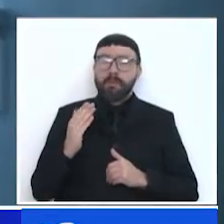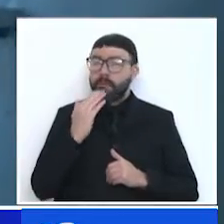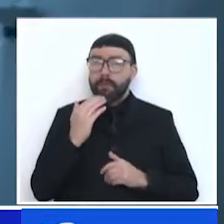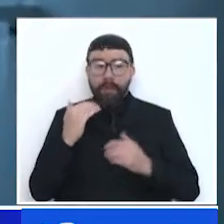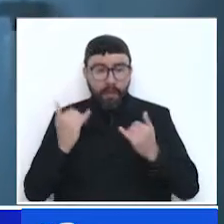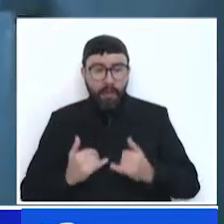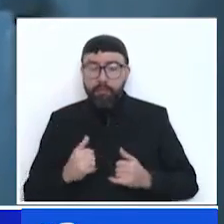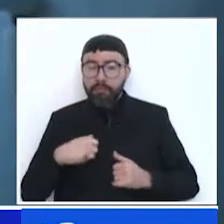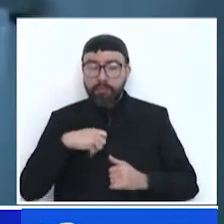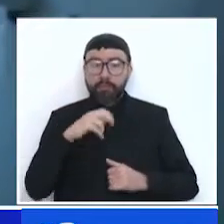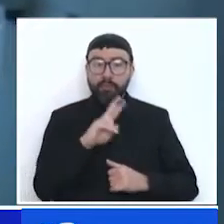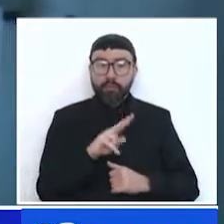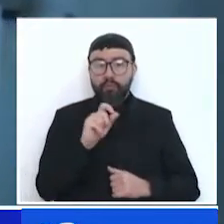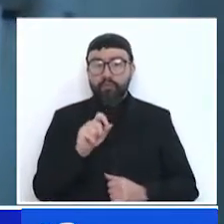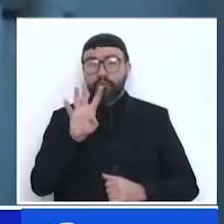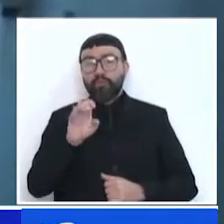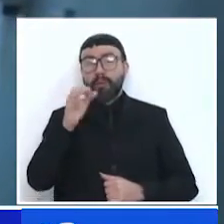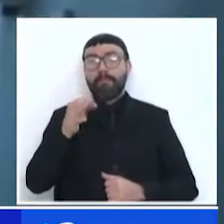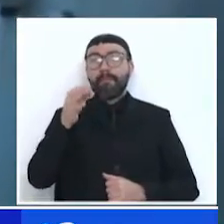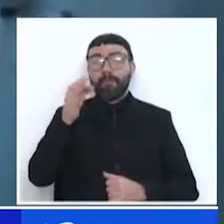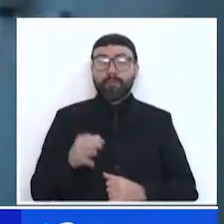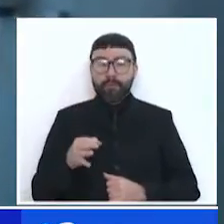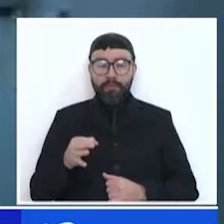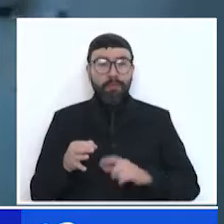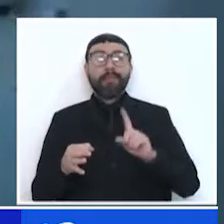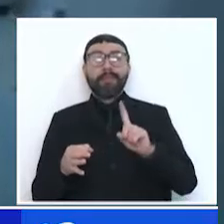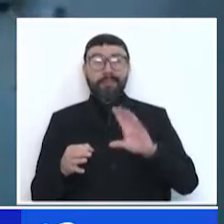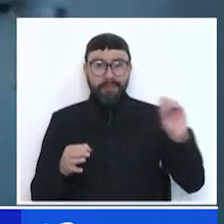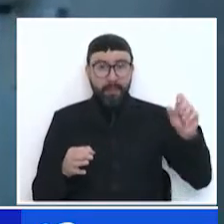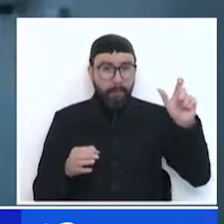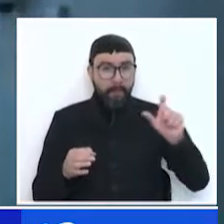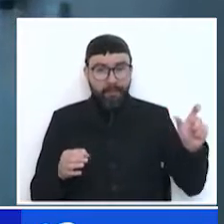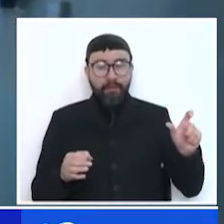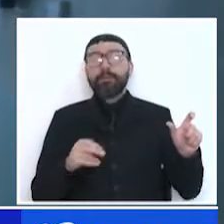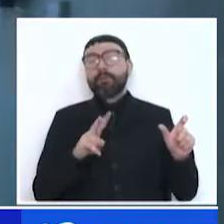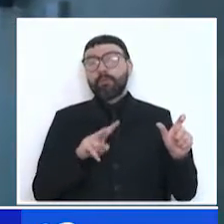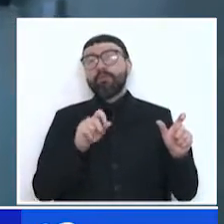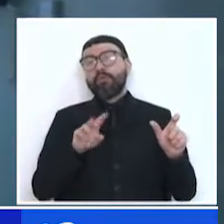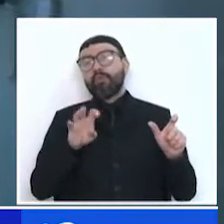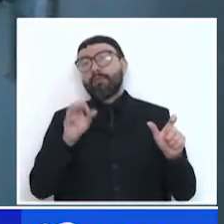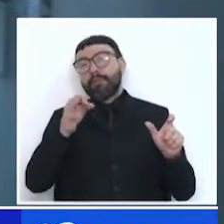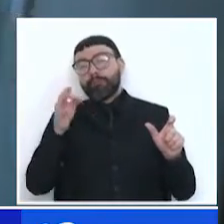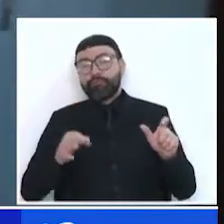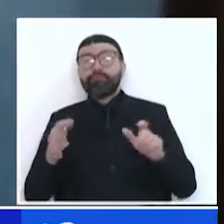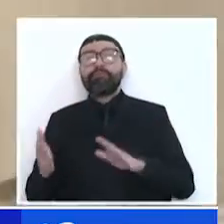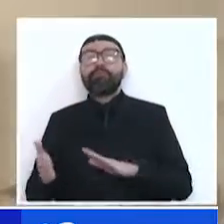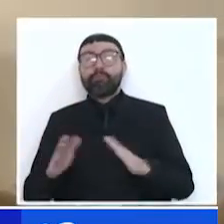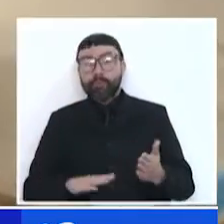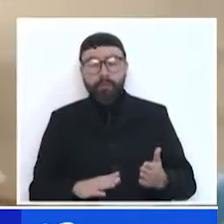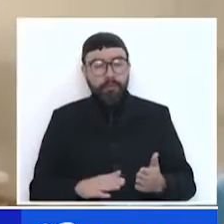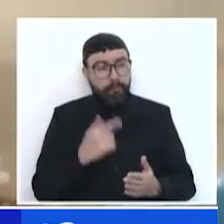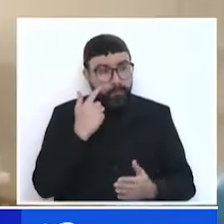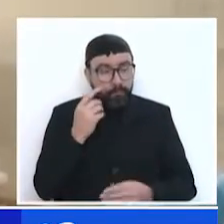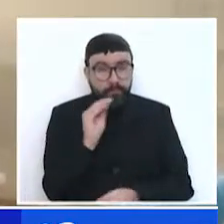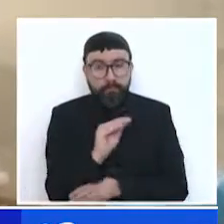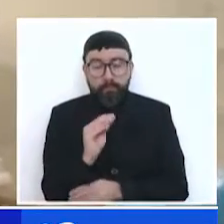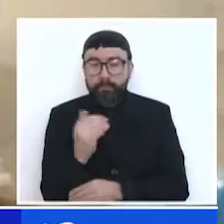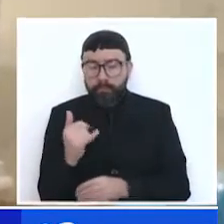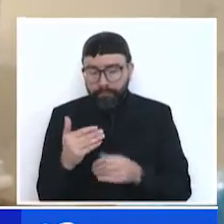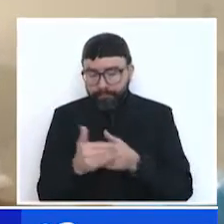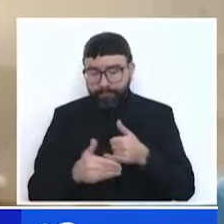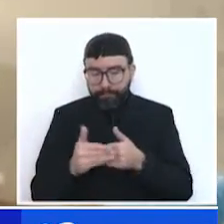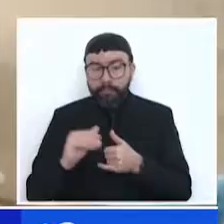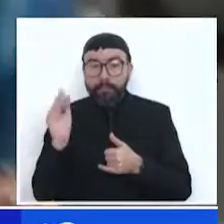al 2.9 por 100 casos y es un llamado porque en el departamento del Quindío vemos que